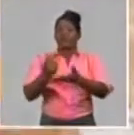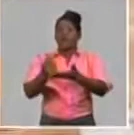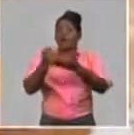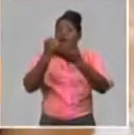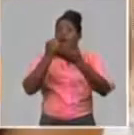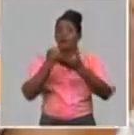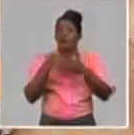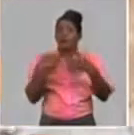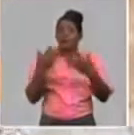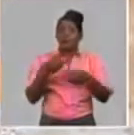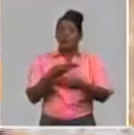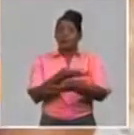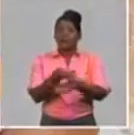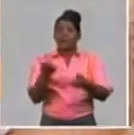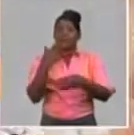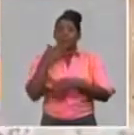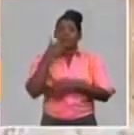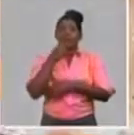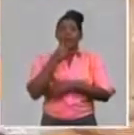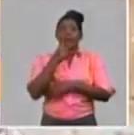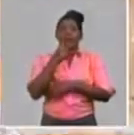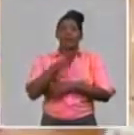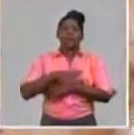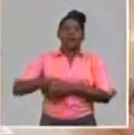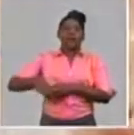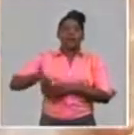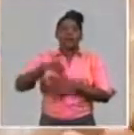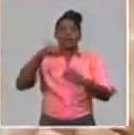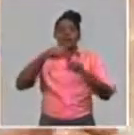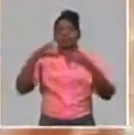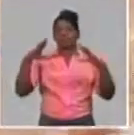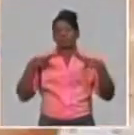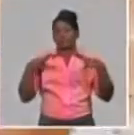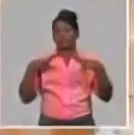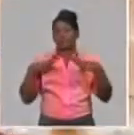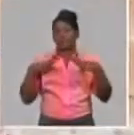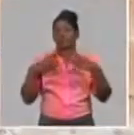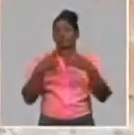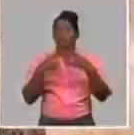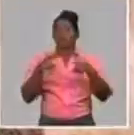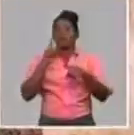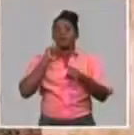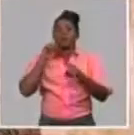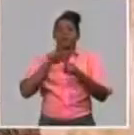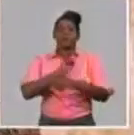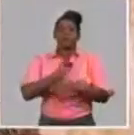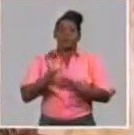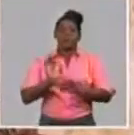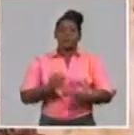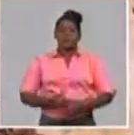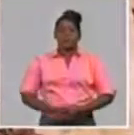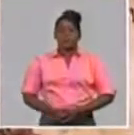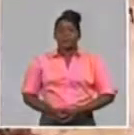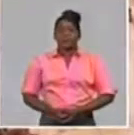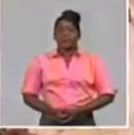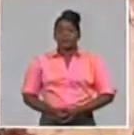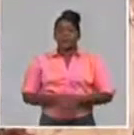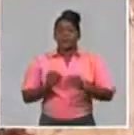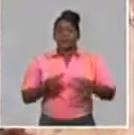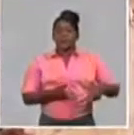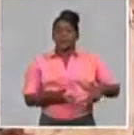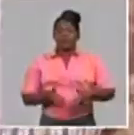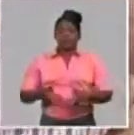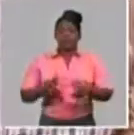garantizar con mayor estabilidad, con mayor seguridad, los servicios al turismo, que es una de las prioridades del país. Las obras que el Instituto Nacional de